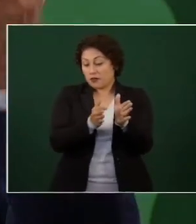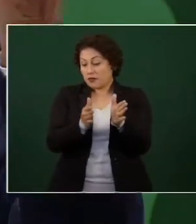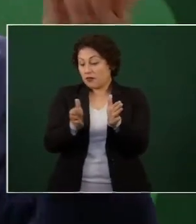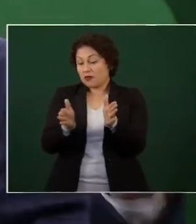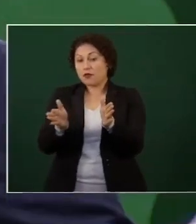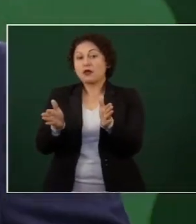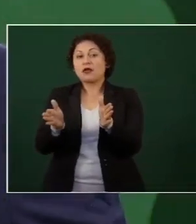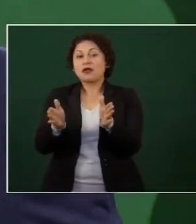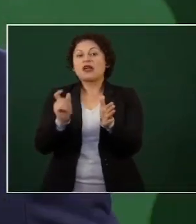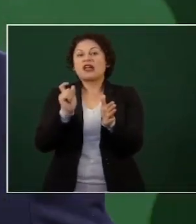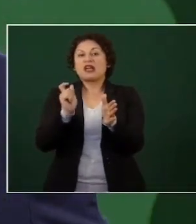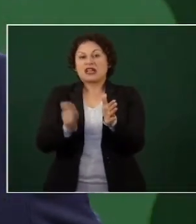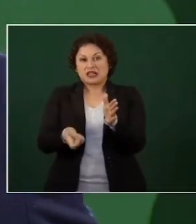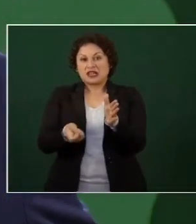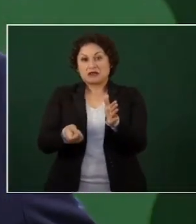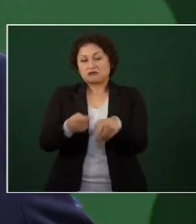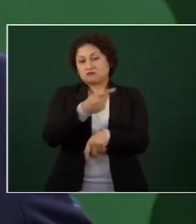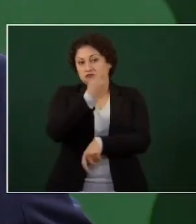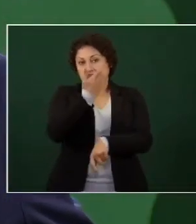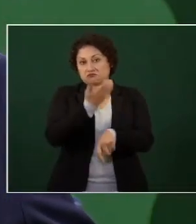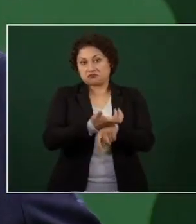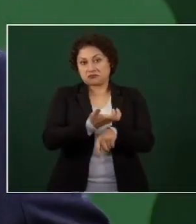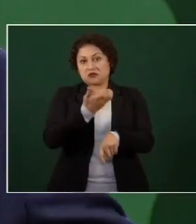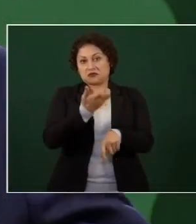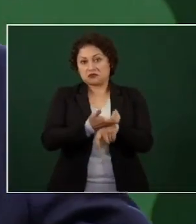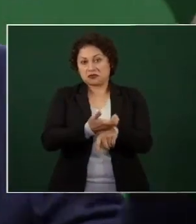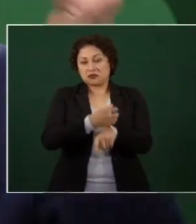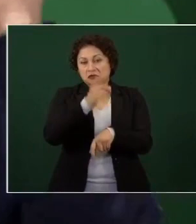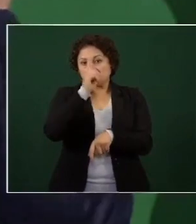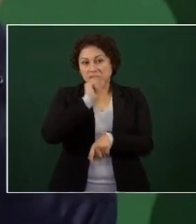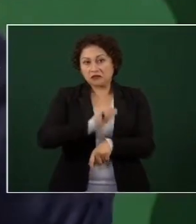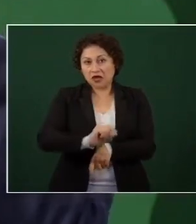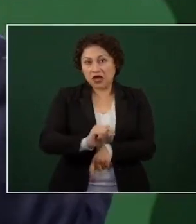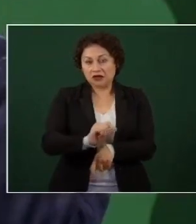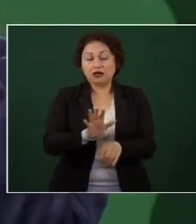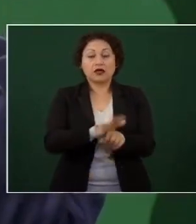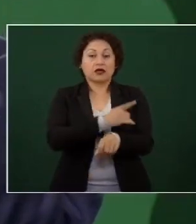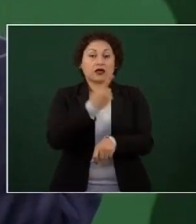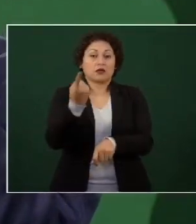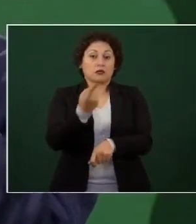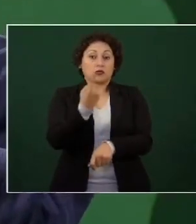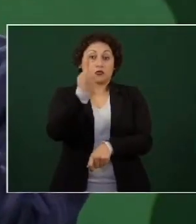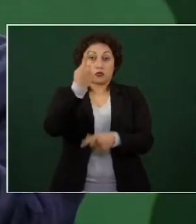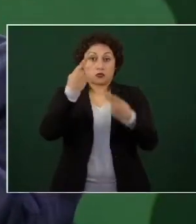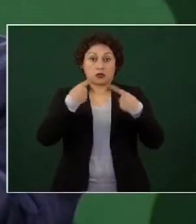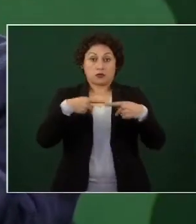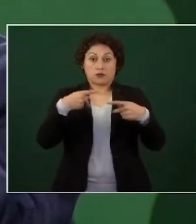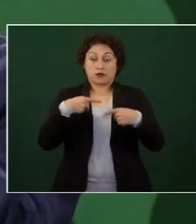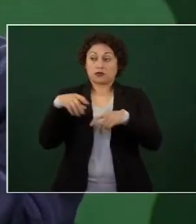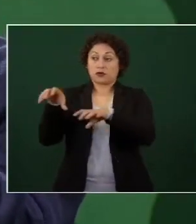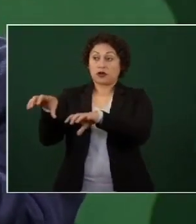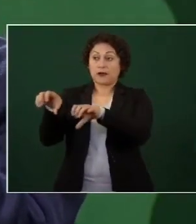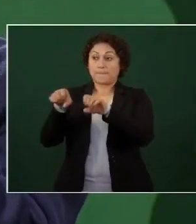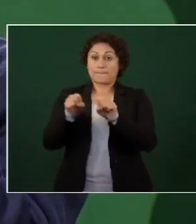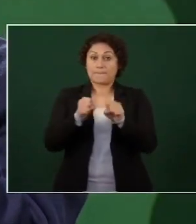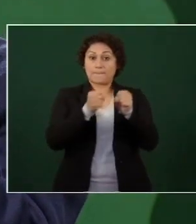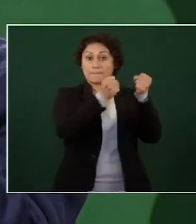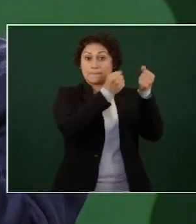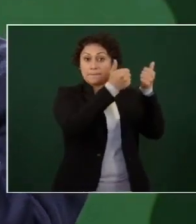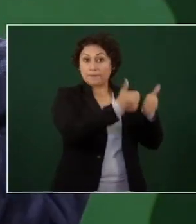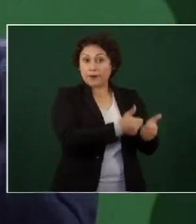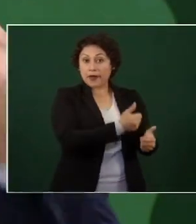de parte de las autoridades de Estados Unidos de tener detenida a una persona 3 años